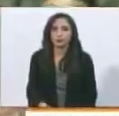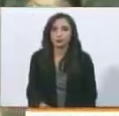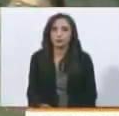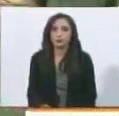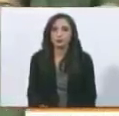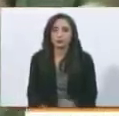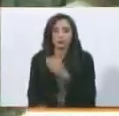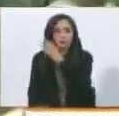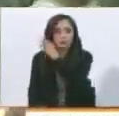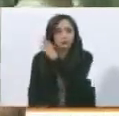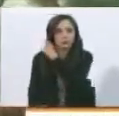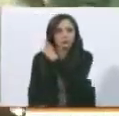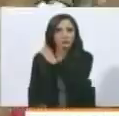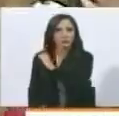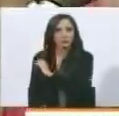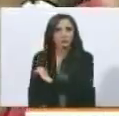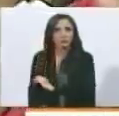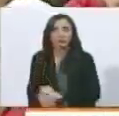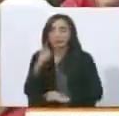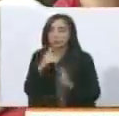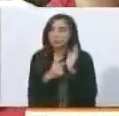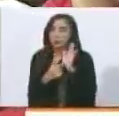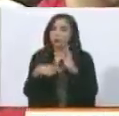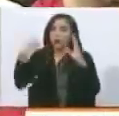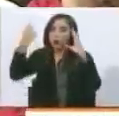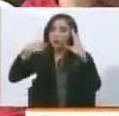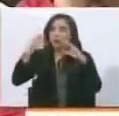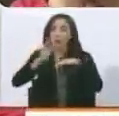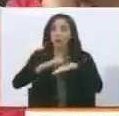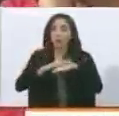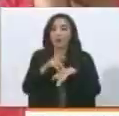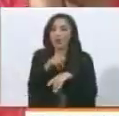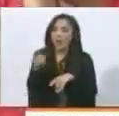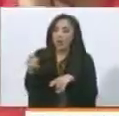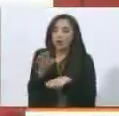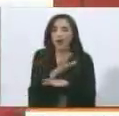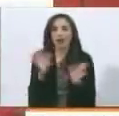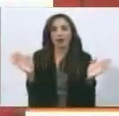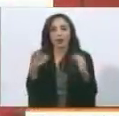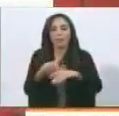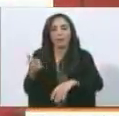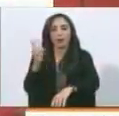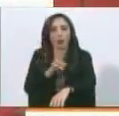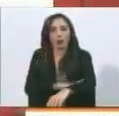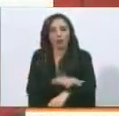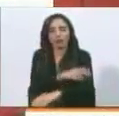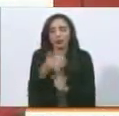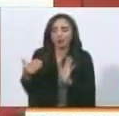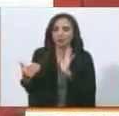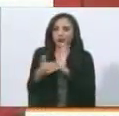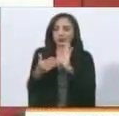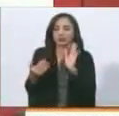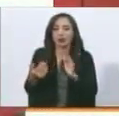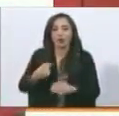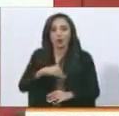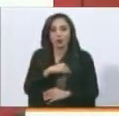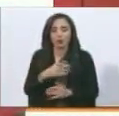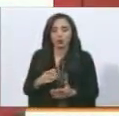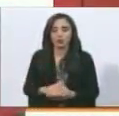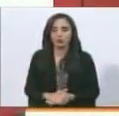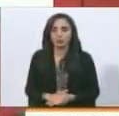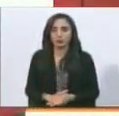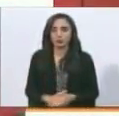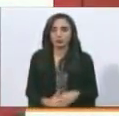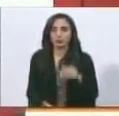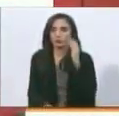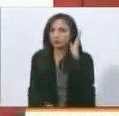importa? Porque ellos pasaron la raya. Ellos pasaron la raya. Es gente que